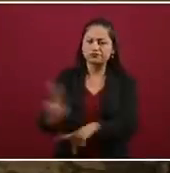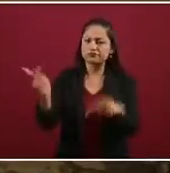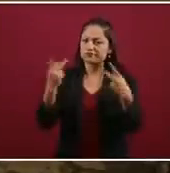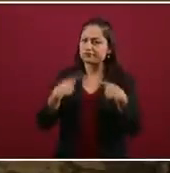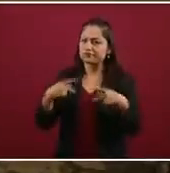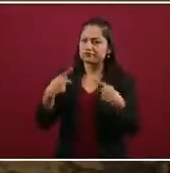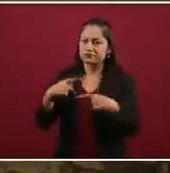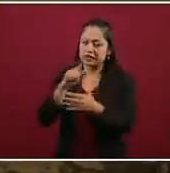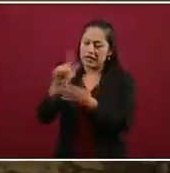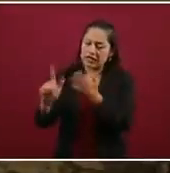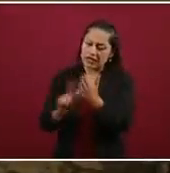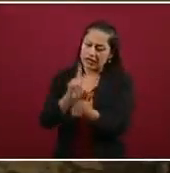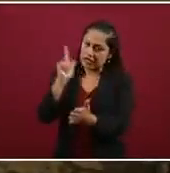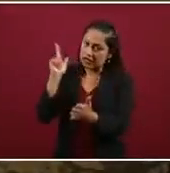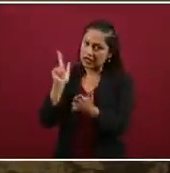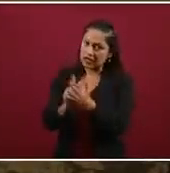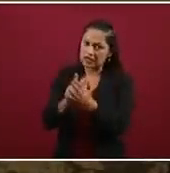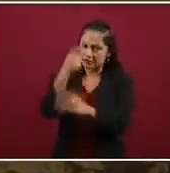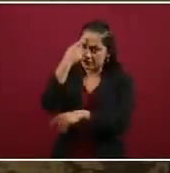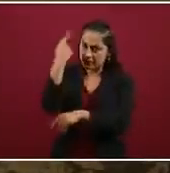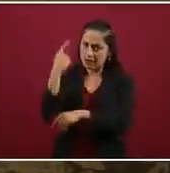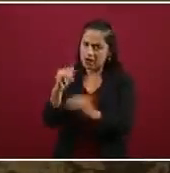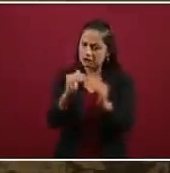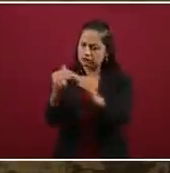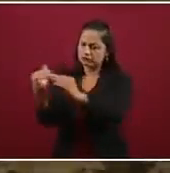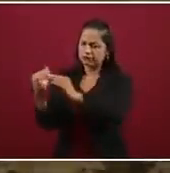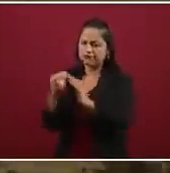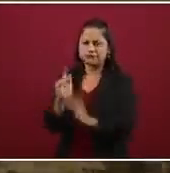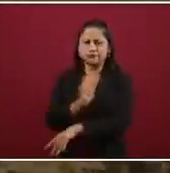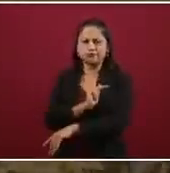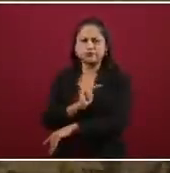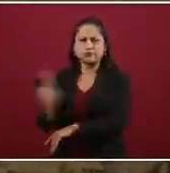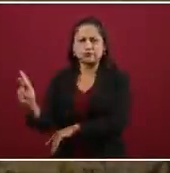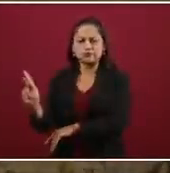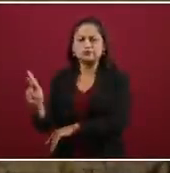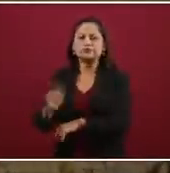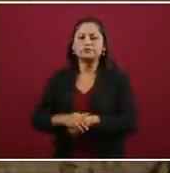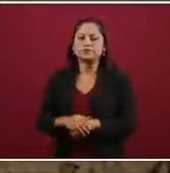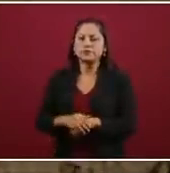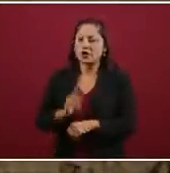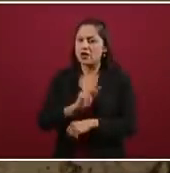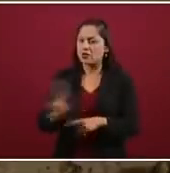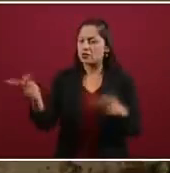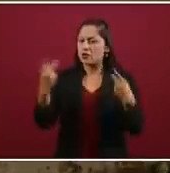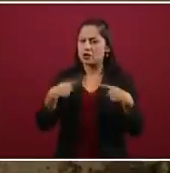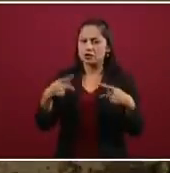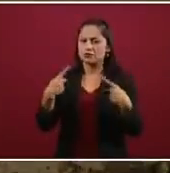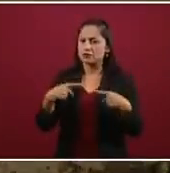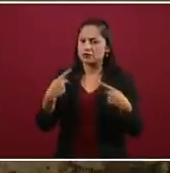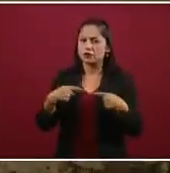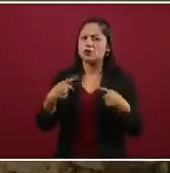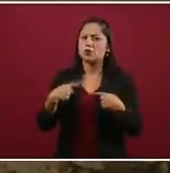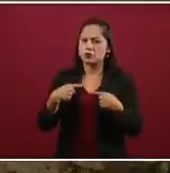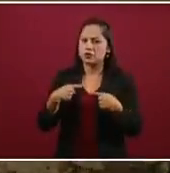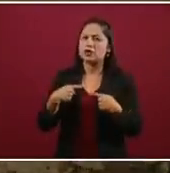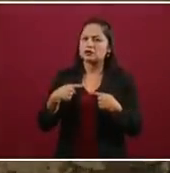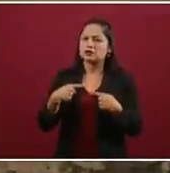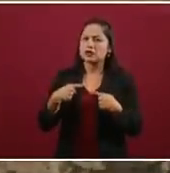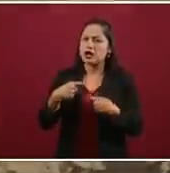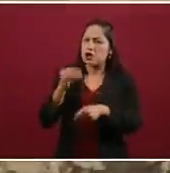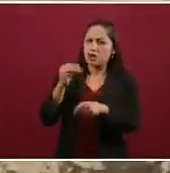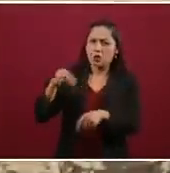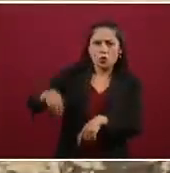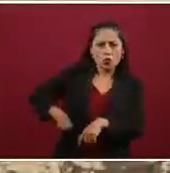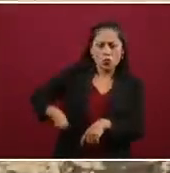La ley debe ser igual para todos, y que todo ciudadano se reputa inocente mientras no se declare